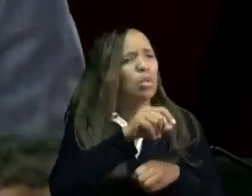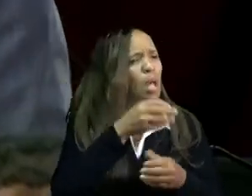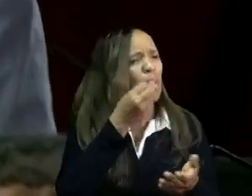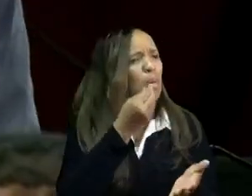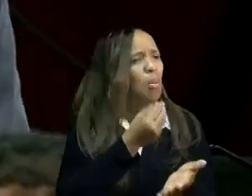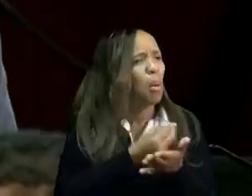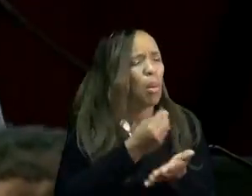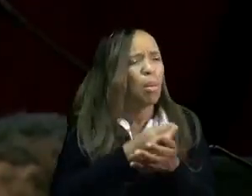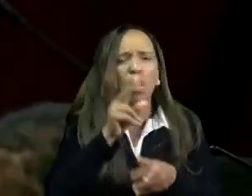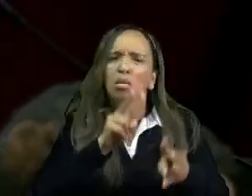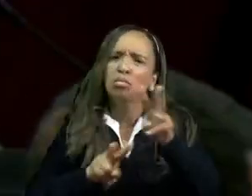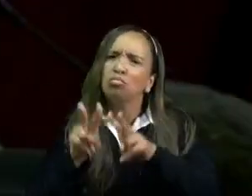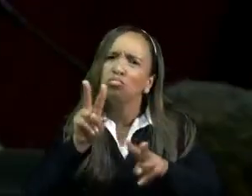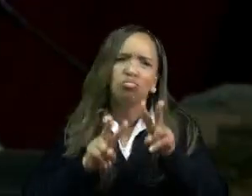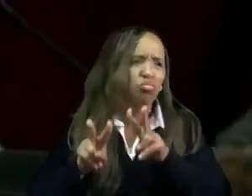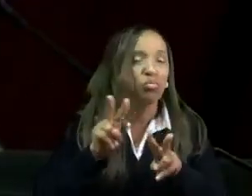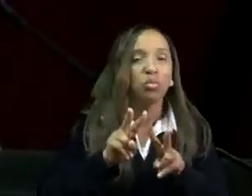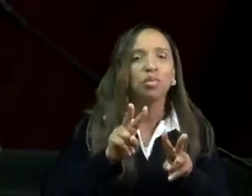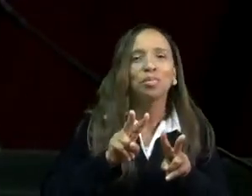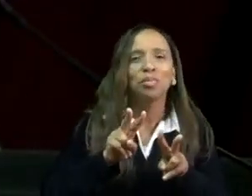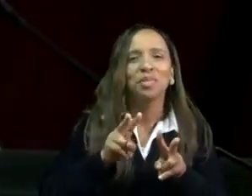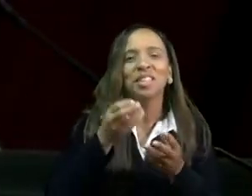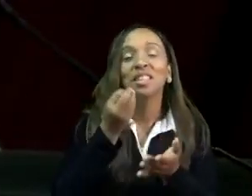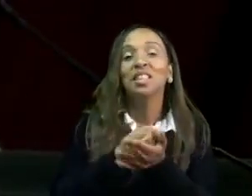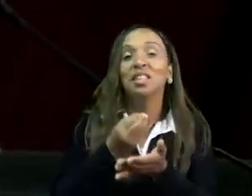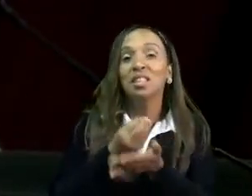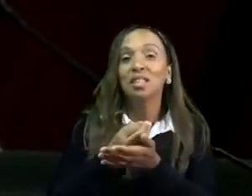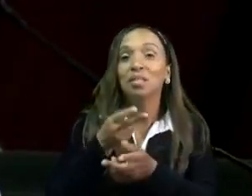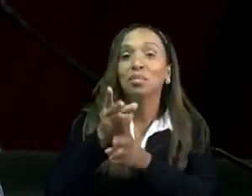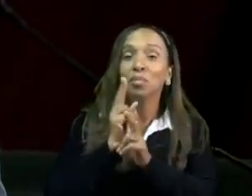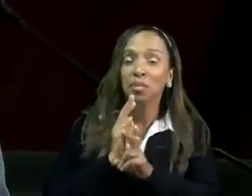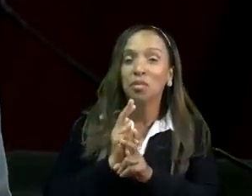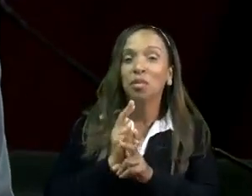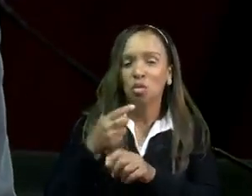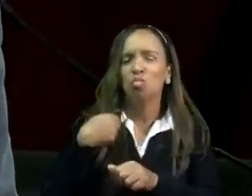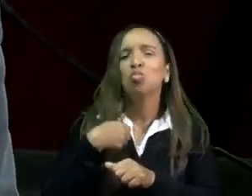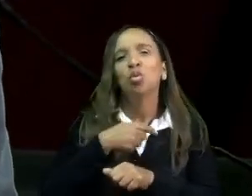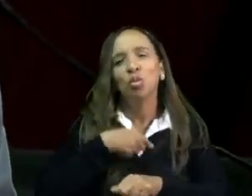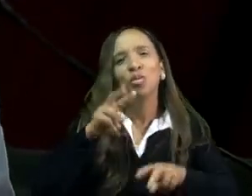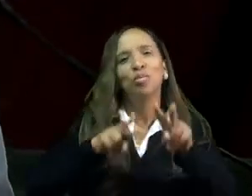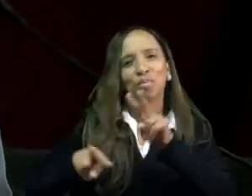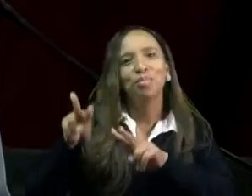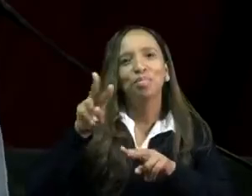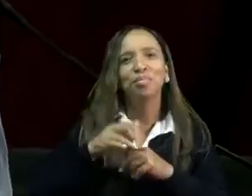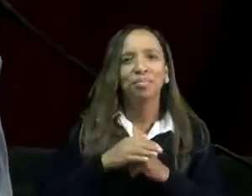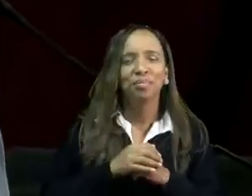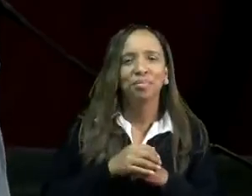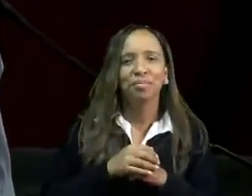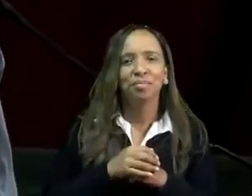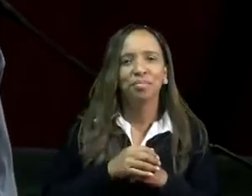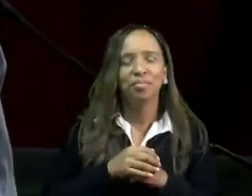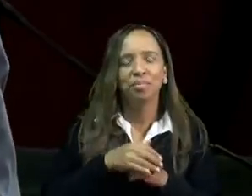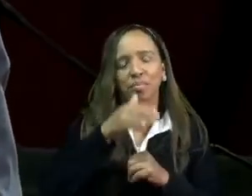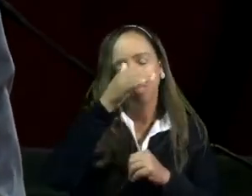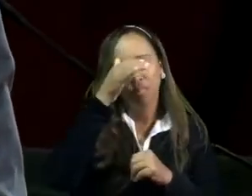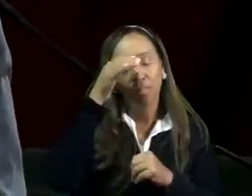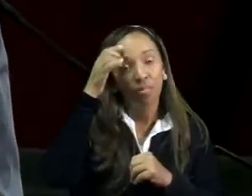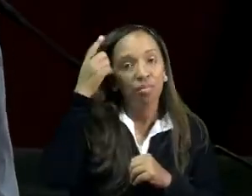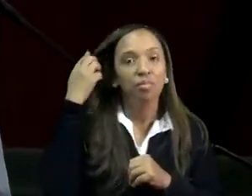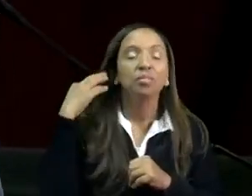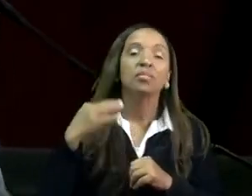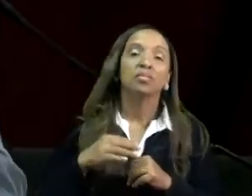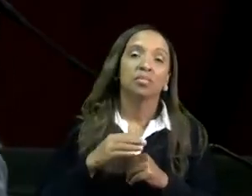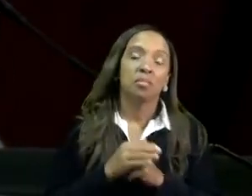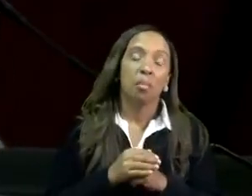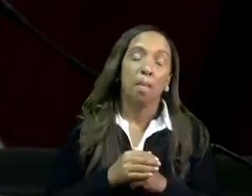pasados es un tema que venir aquí hoy a querer oponerse a un préstamo por